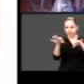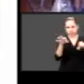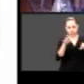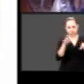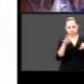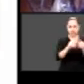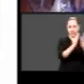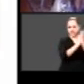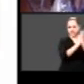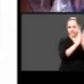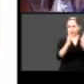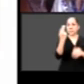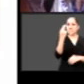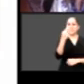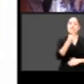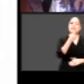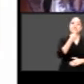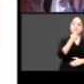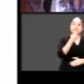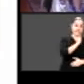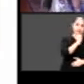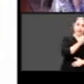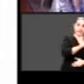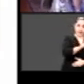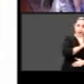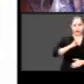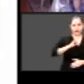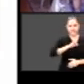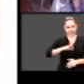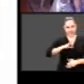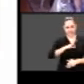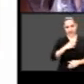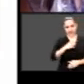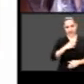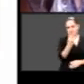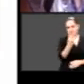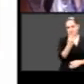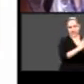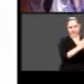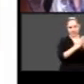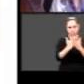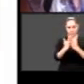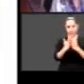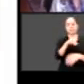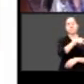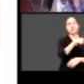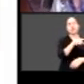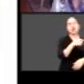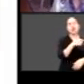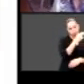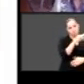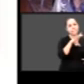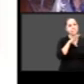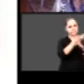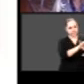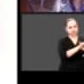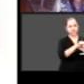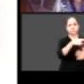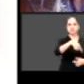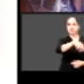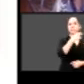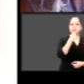estos tres títulos el primero es una guía general que se llama educar niños sanos y felices la otra